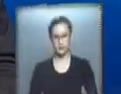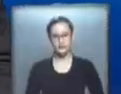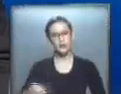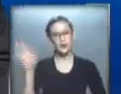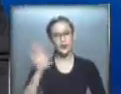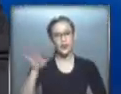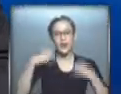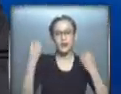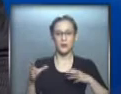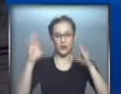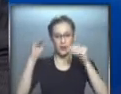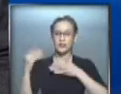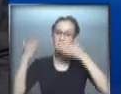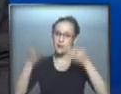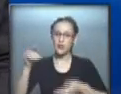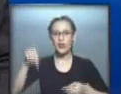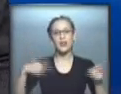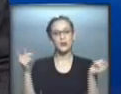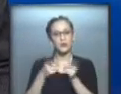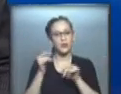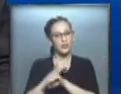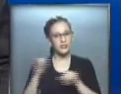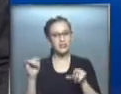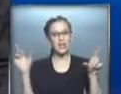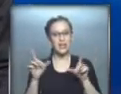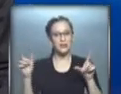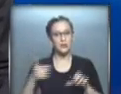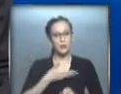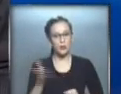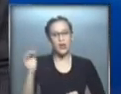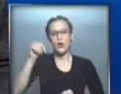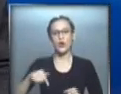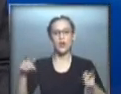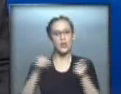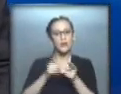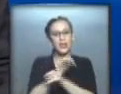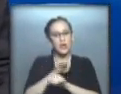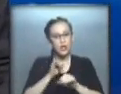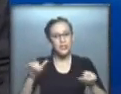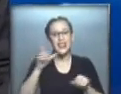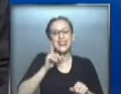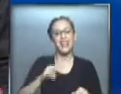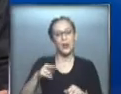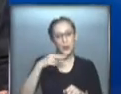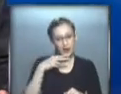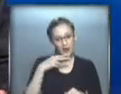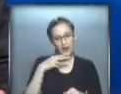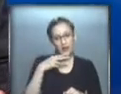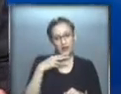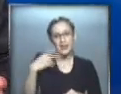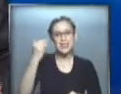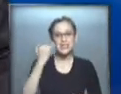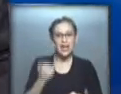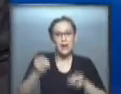muy buenas noches bienvenidos este es el resumen de noticias de la televisión pública resumen de noticias de viernes sáb